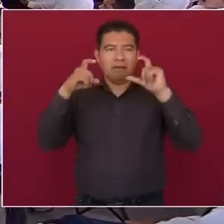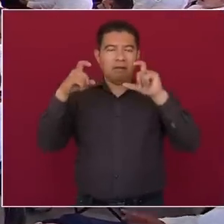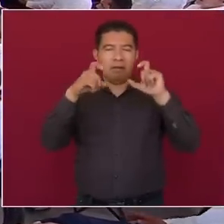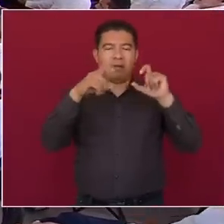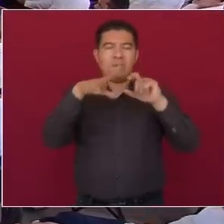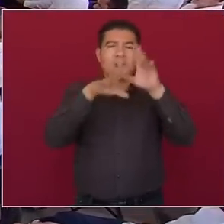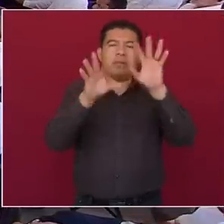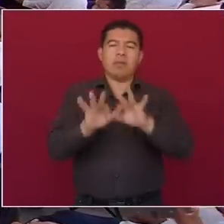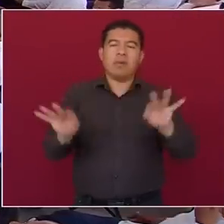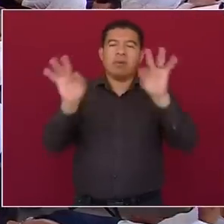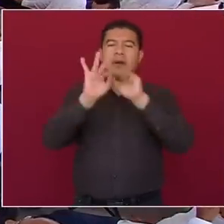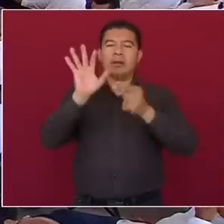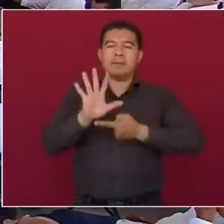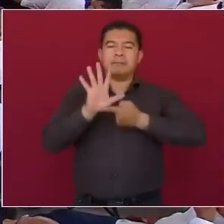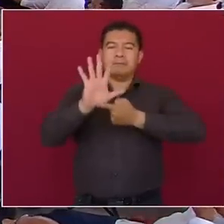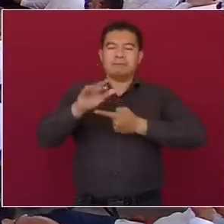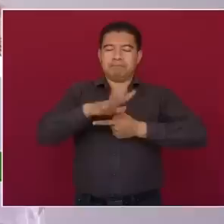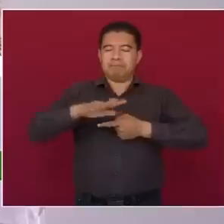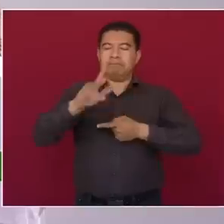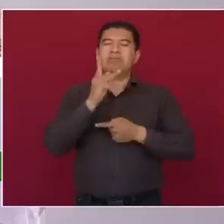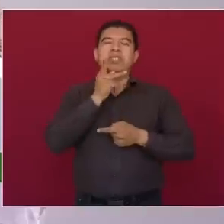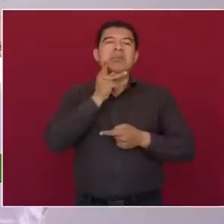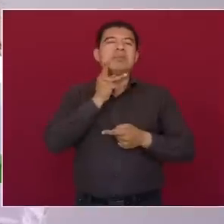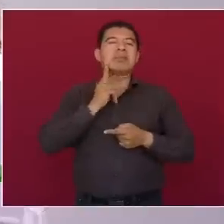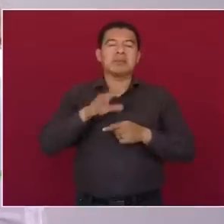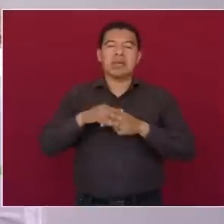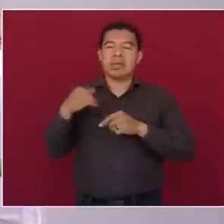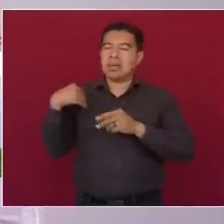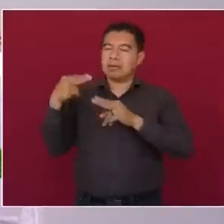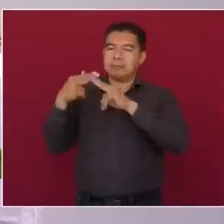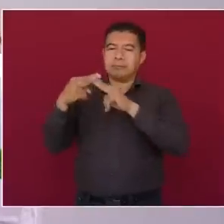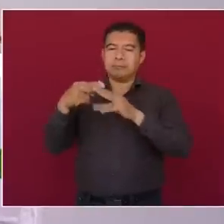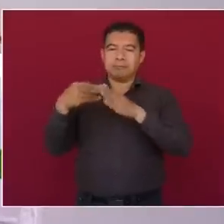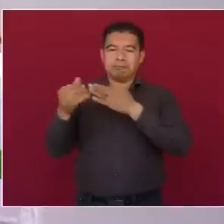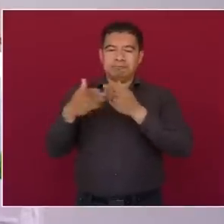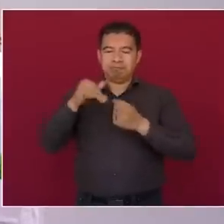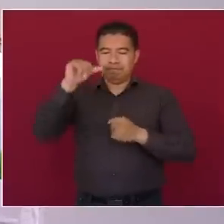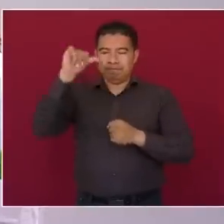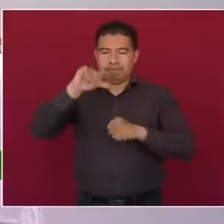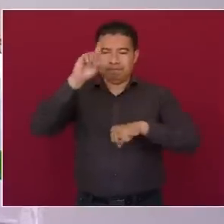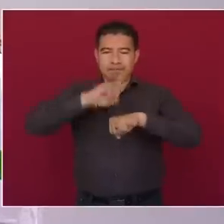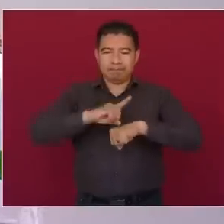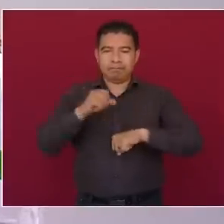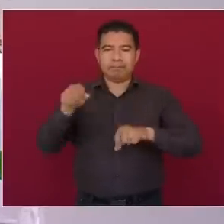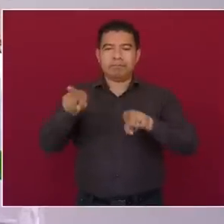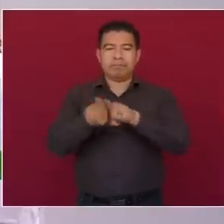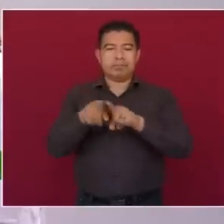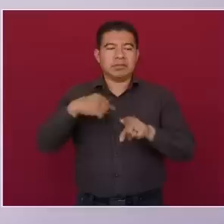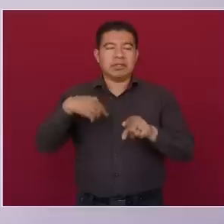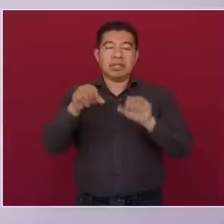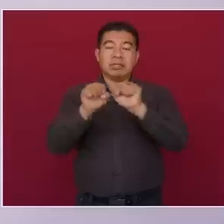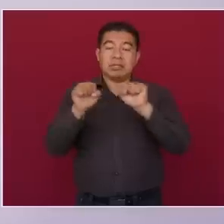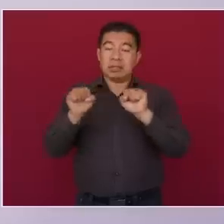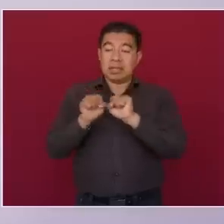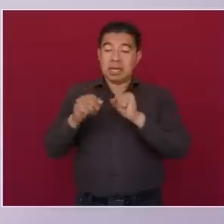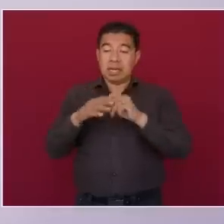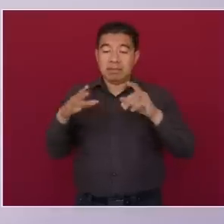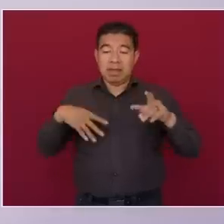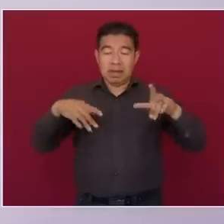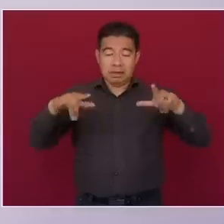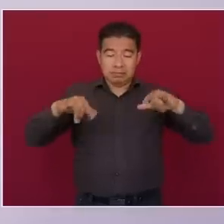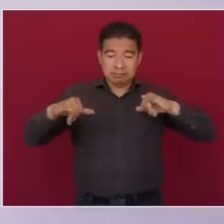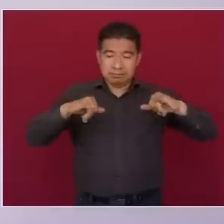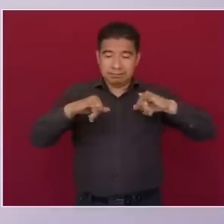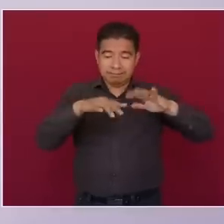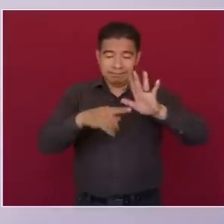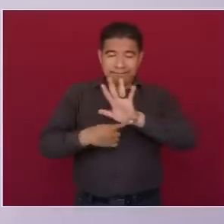sucesos más importantes en la historia de Pemex hasta este día. Ahí también se encuentra la sala de maquetas y la sala de